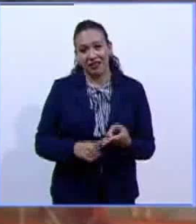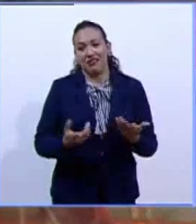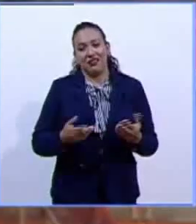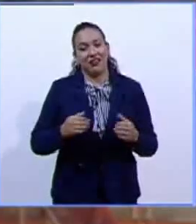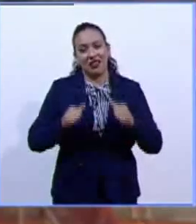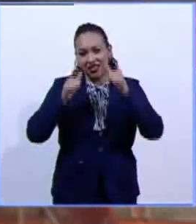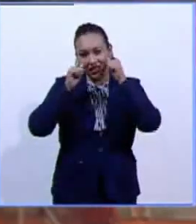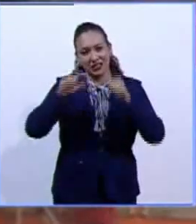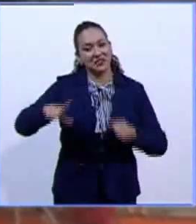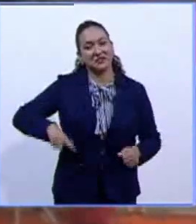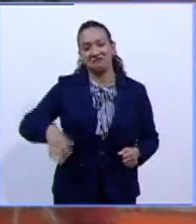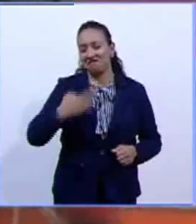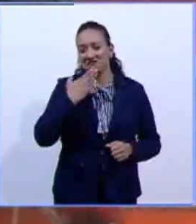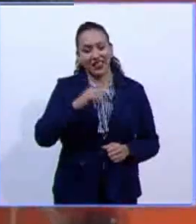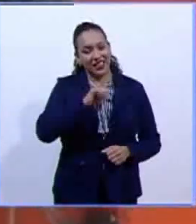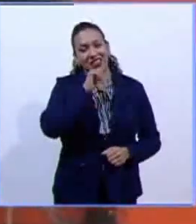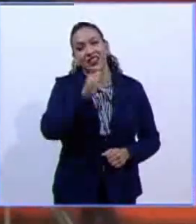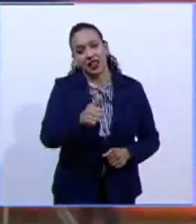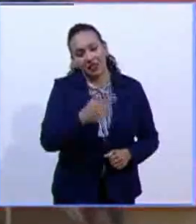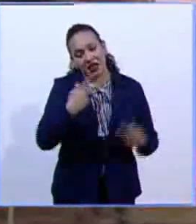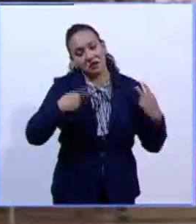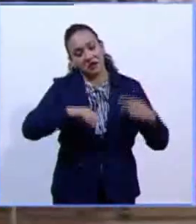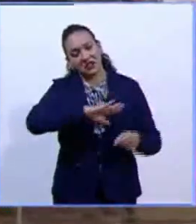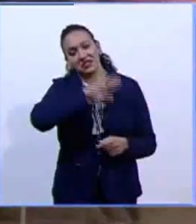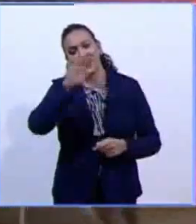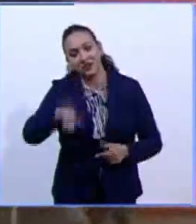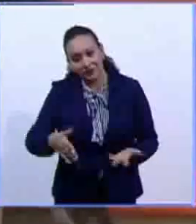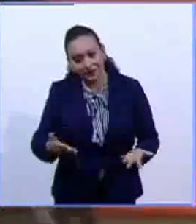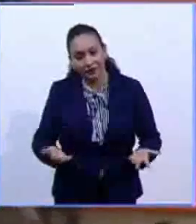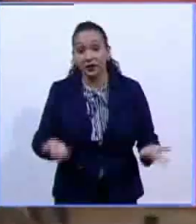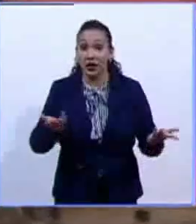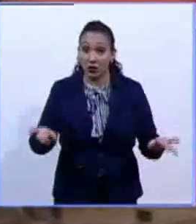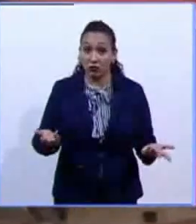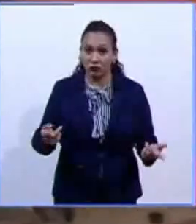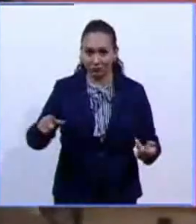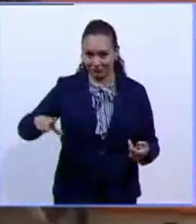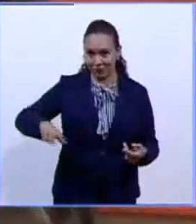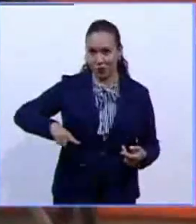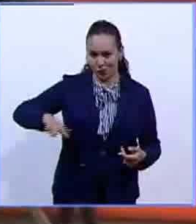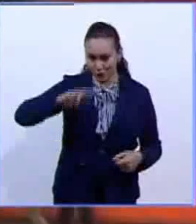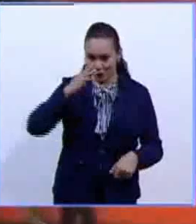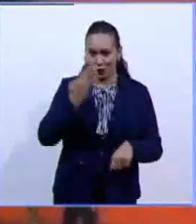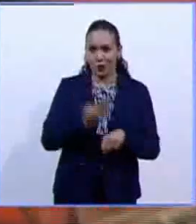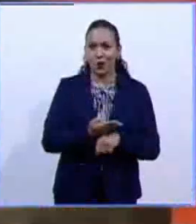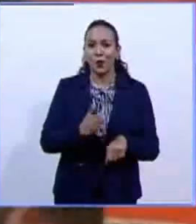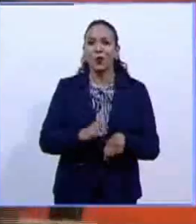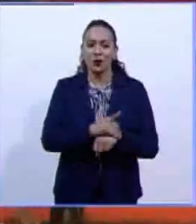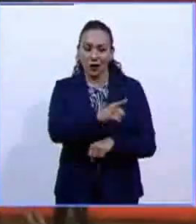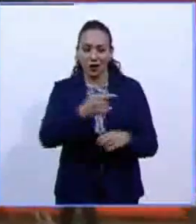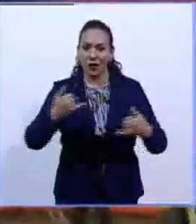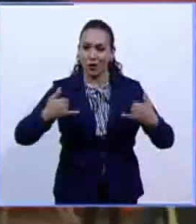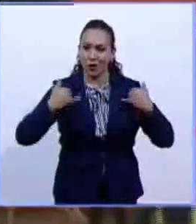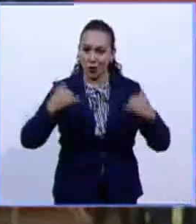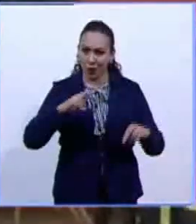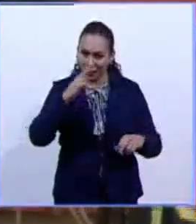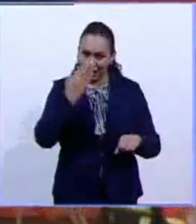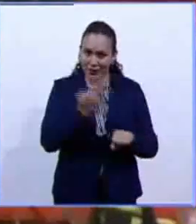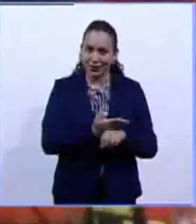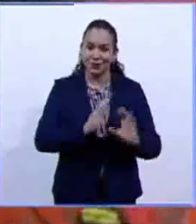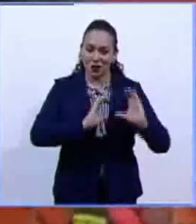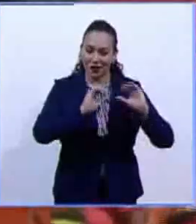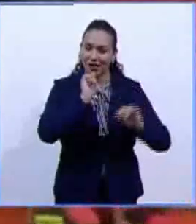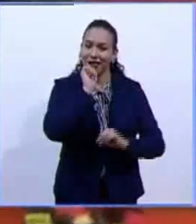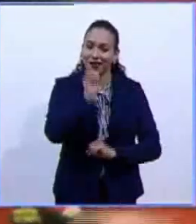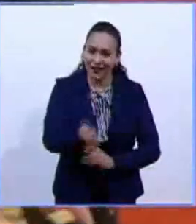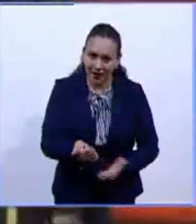insuficiente. Además, los tribunales no indicaron la vía idónea para lograr la protección de los adolescentes, ni se adoptó medida